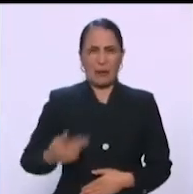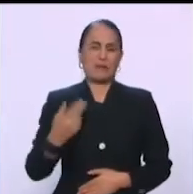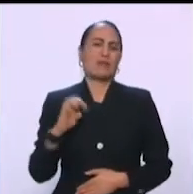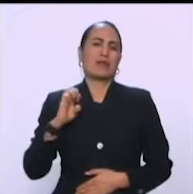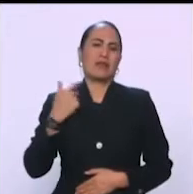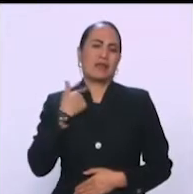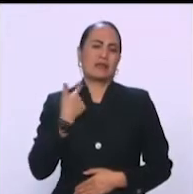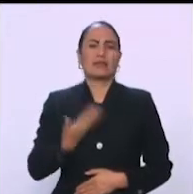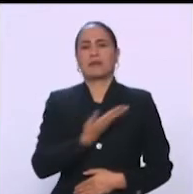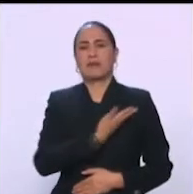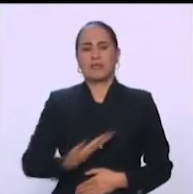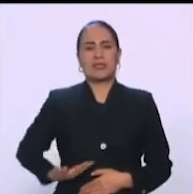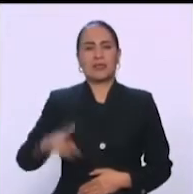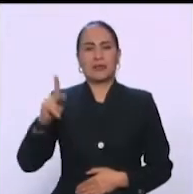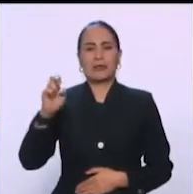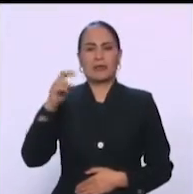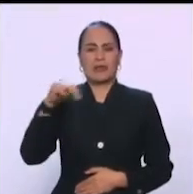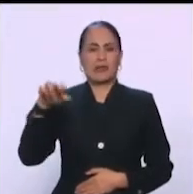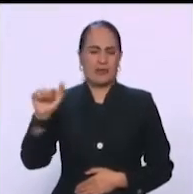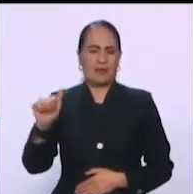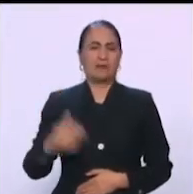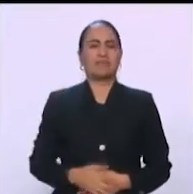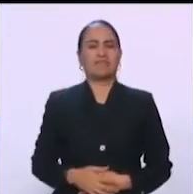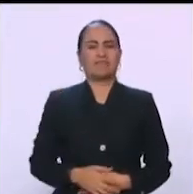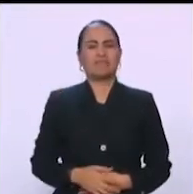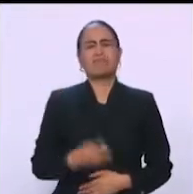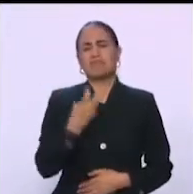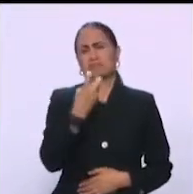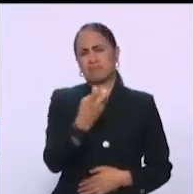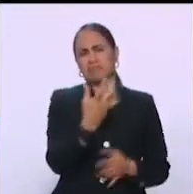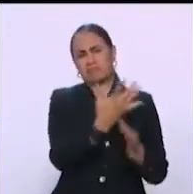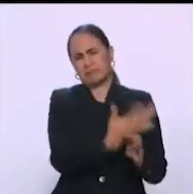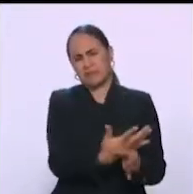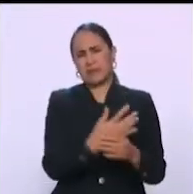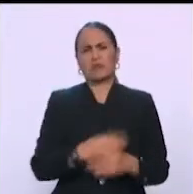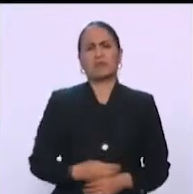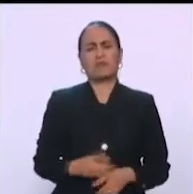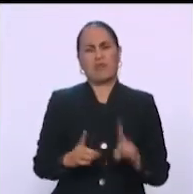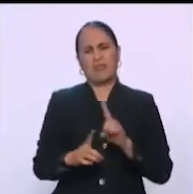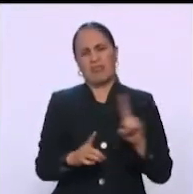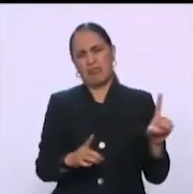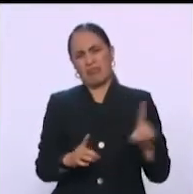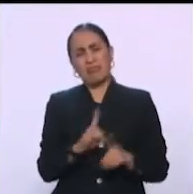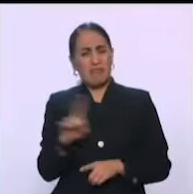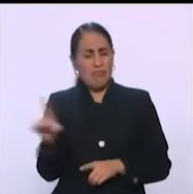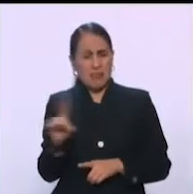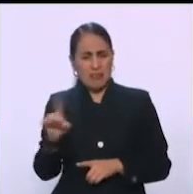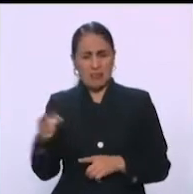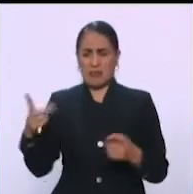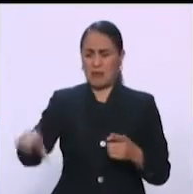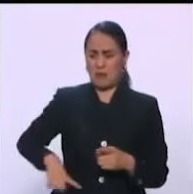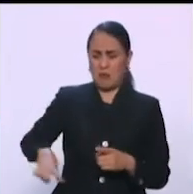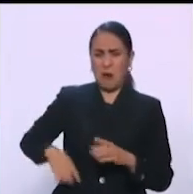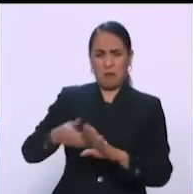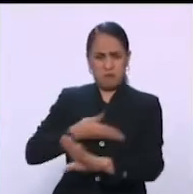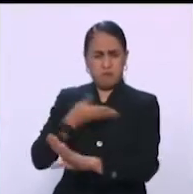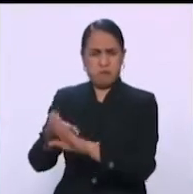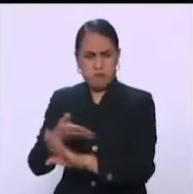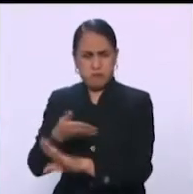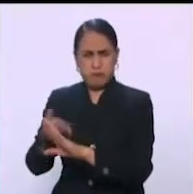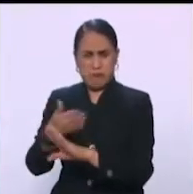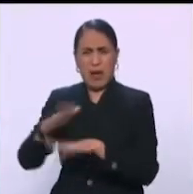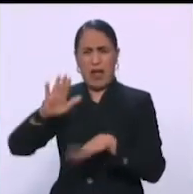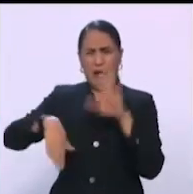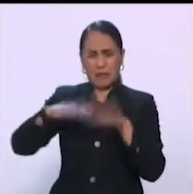que hay ahí un discurso por parte de la derecha, de la oposición, que cada vez está subiendo más de tono y que creo